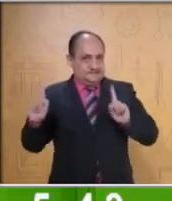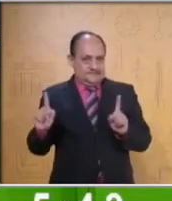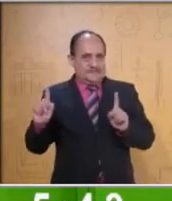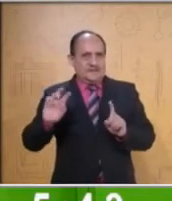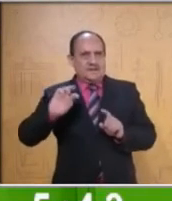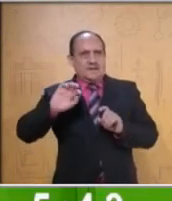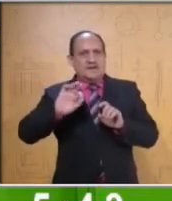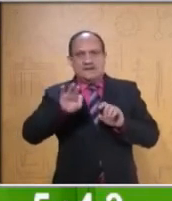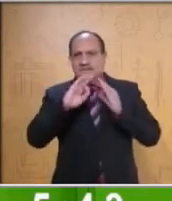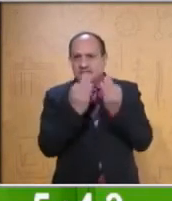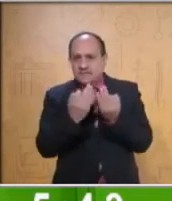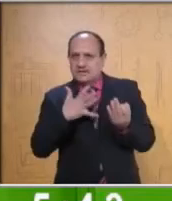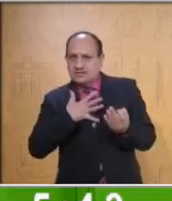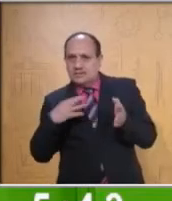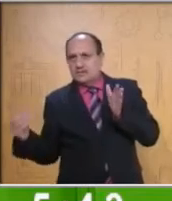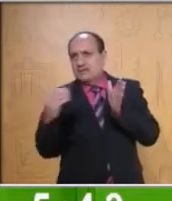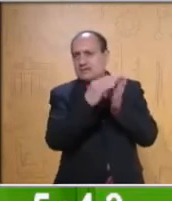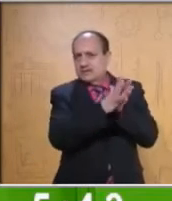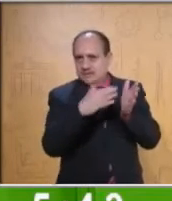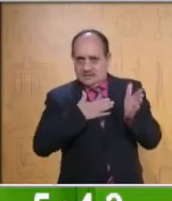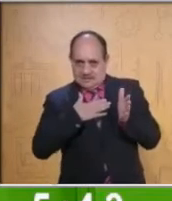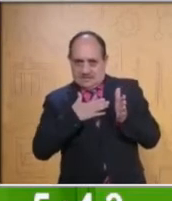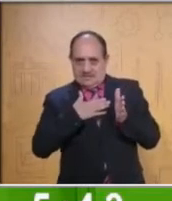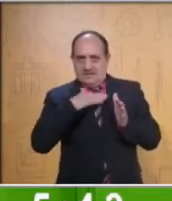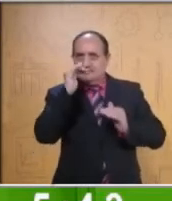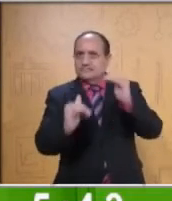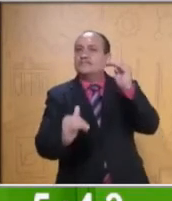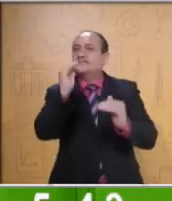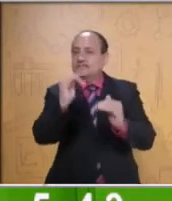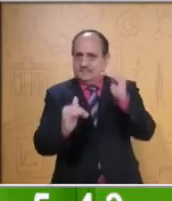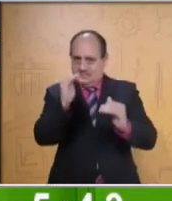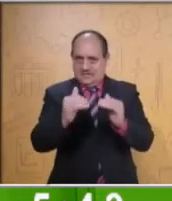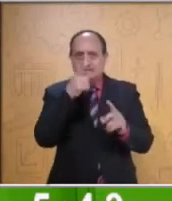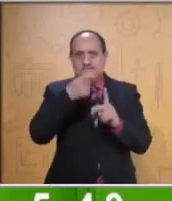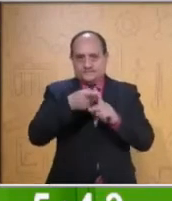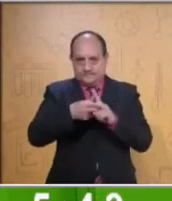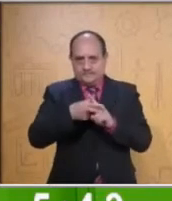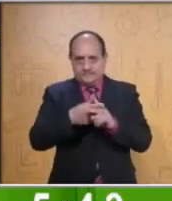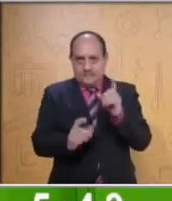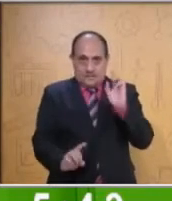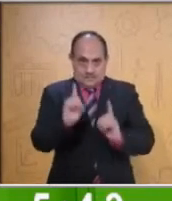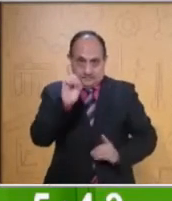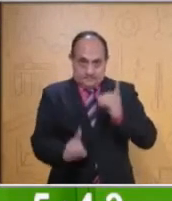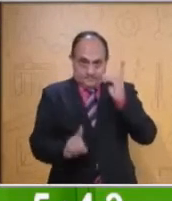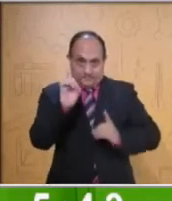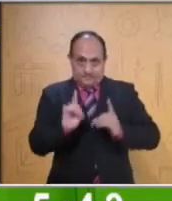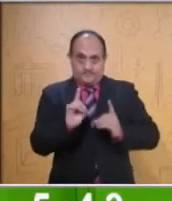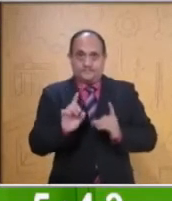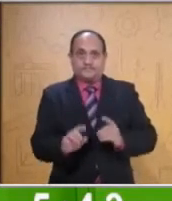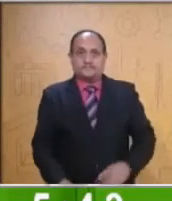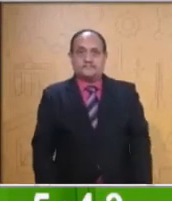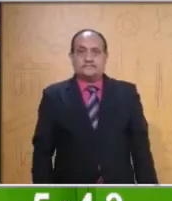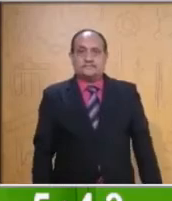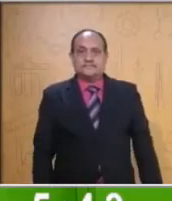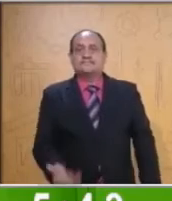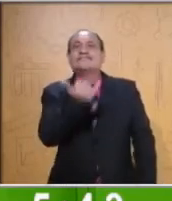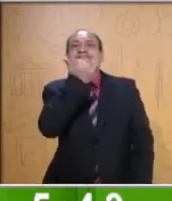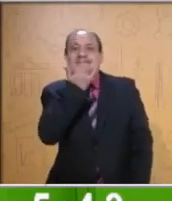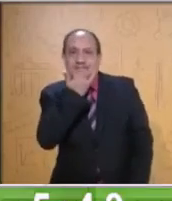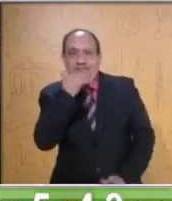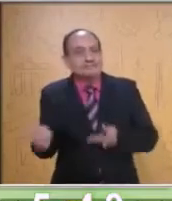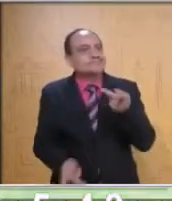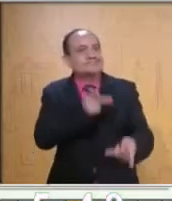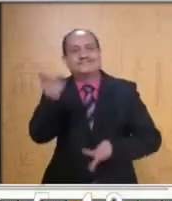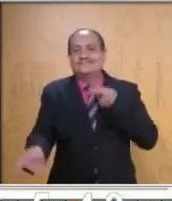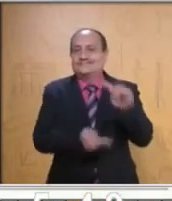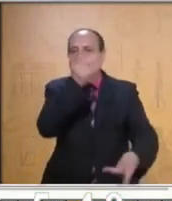voy a establecer mi media aritmética. ¿Alguna duda? Disculpen que esté preguntando